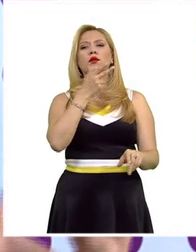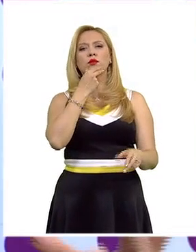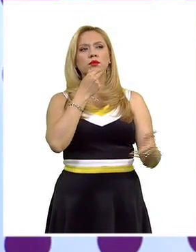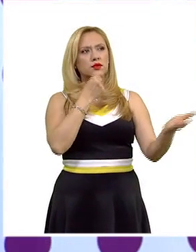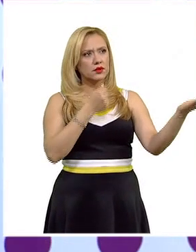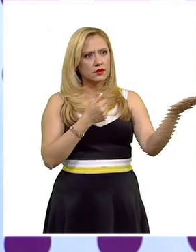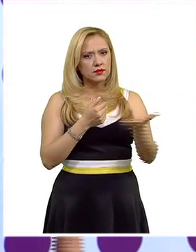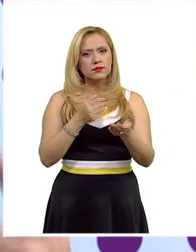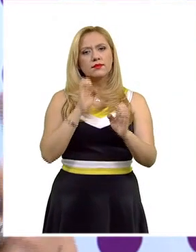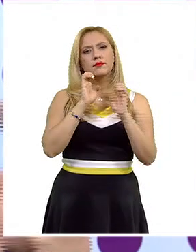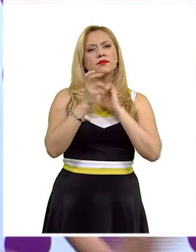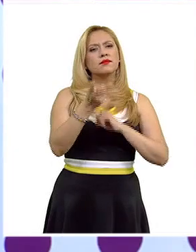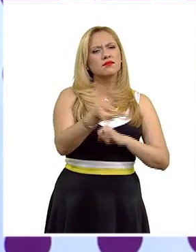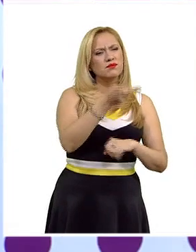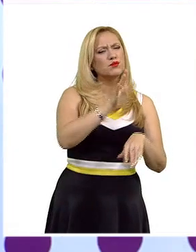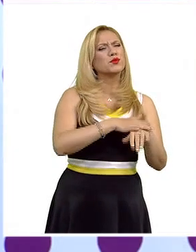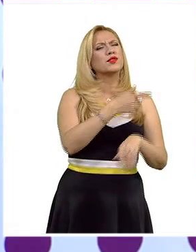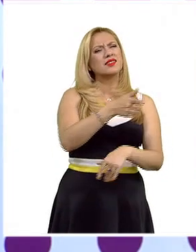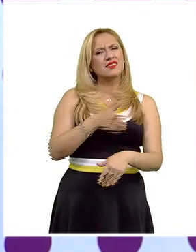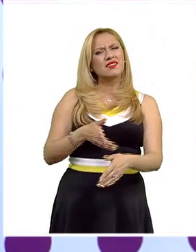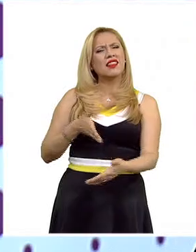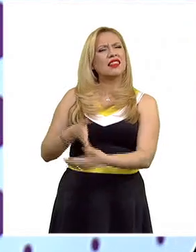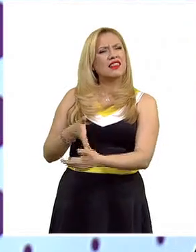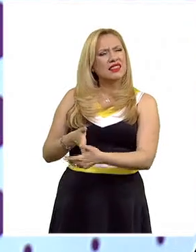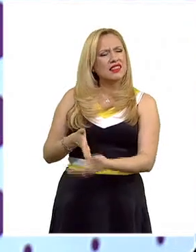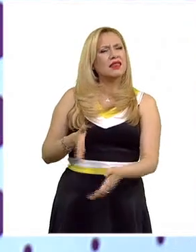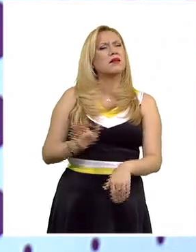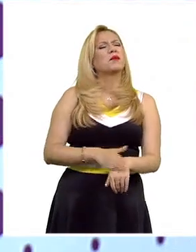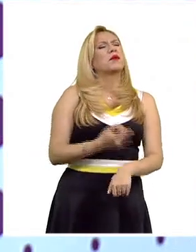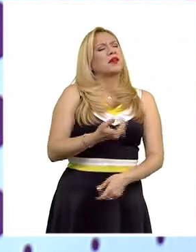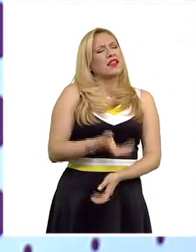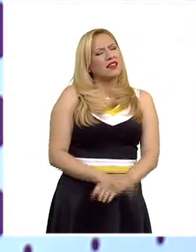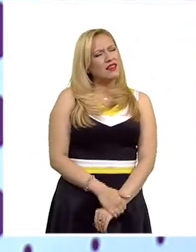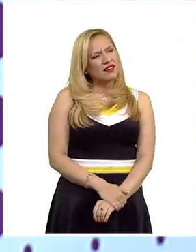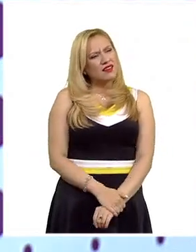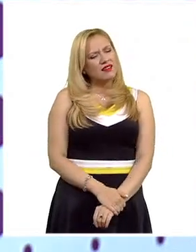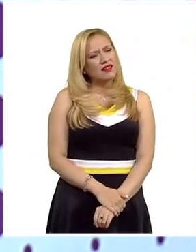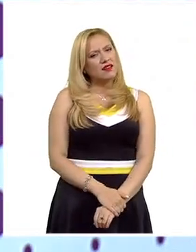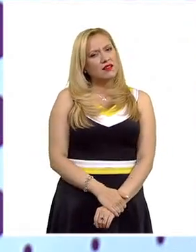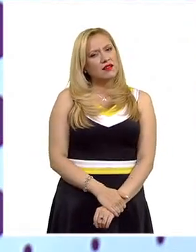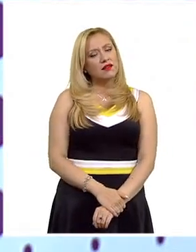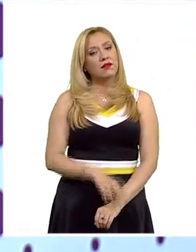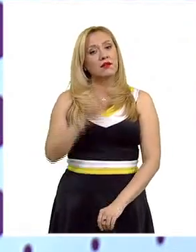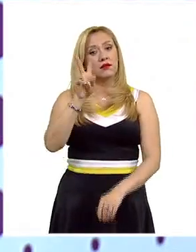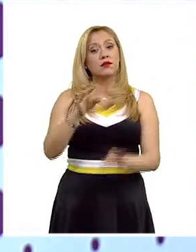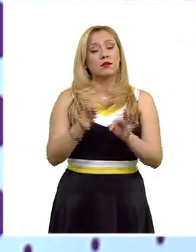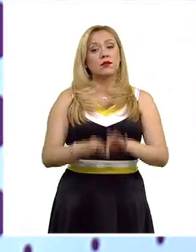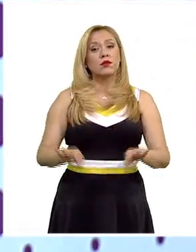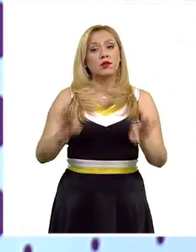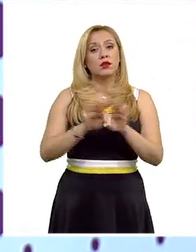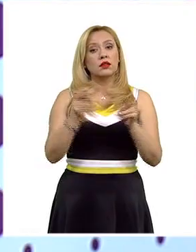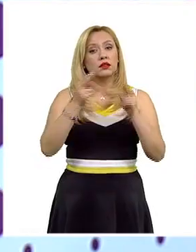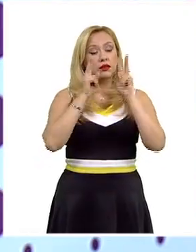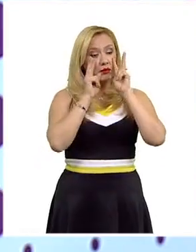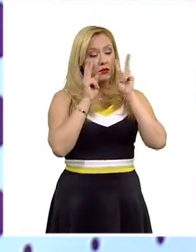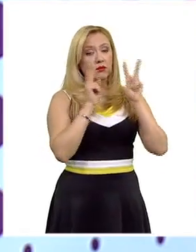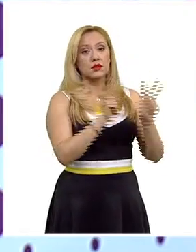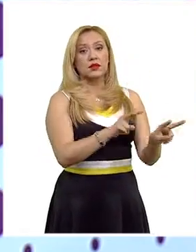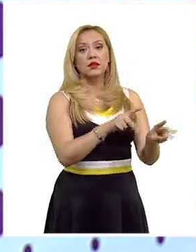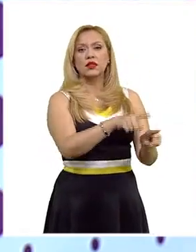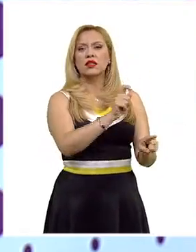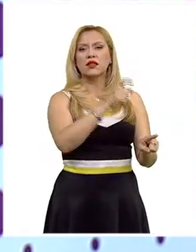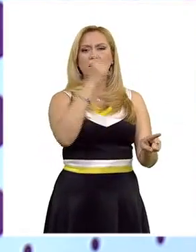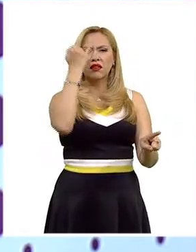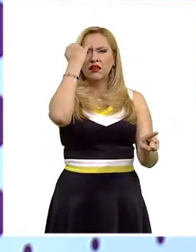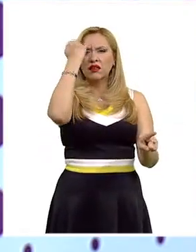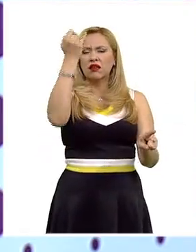por qué acosan, en qué fundan eso. Y un poco creo que es importante que empecemos a hacer una reflexión también desde